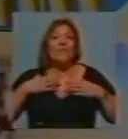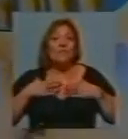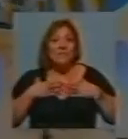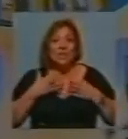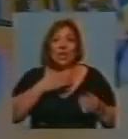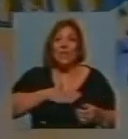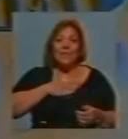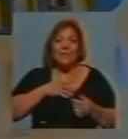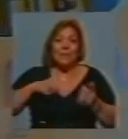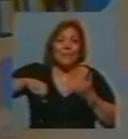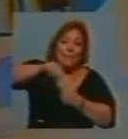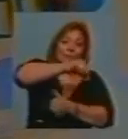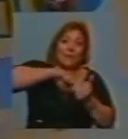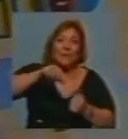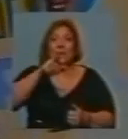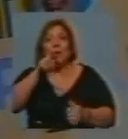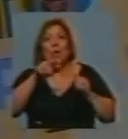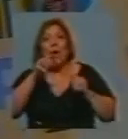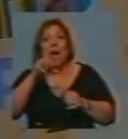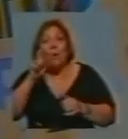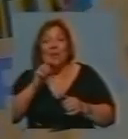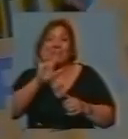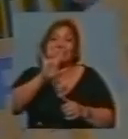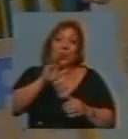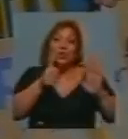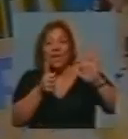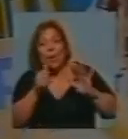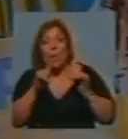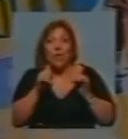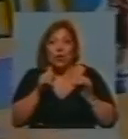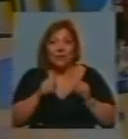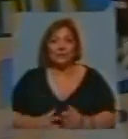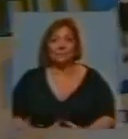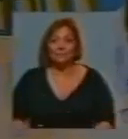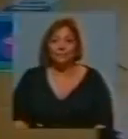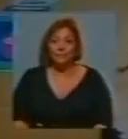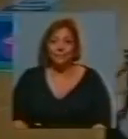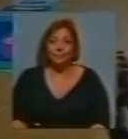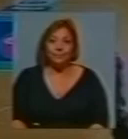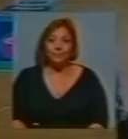tiene más rotación. Aguada juega con 5 o 6 jugadores a lo largo de los encuentros.